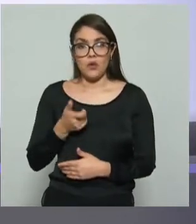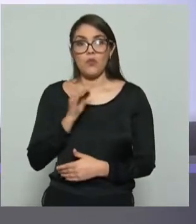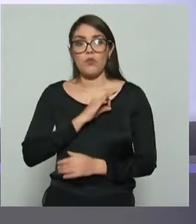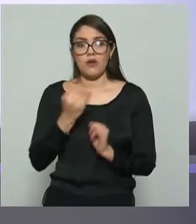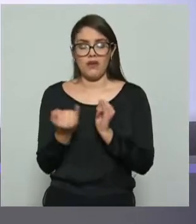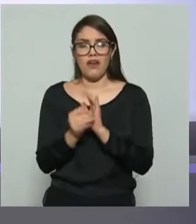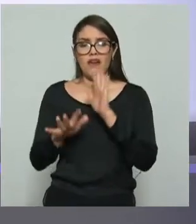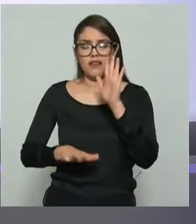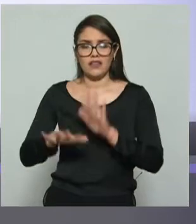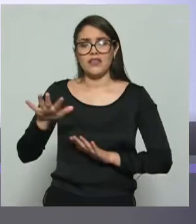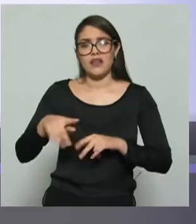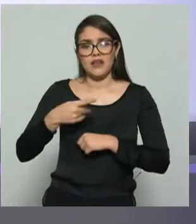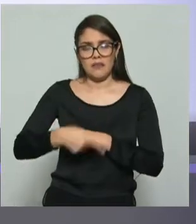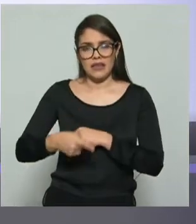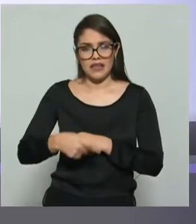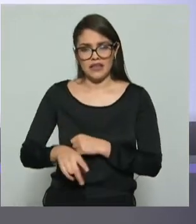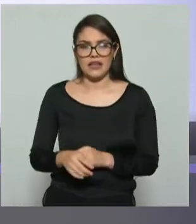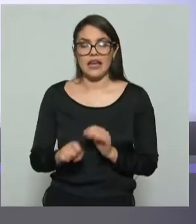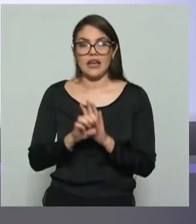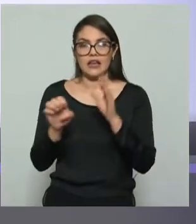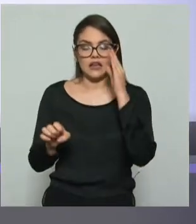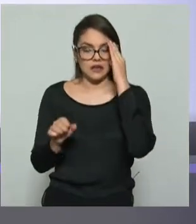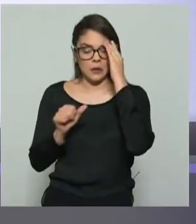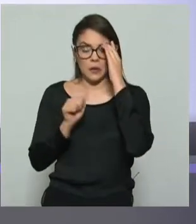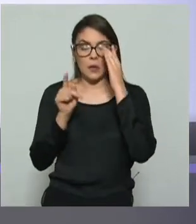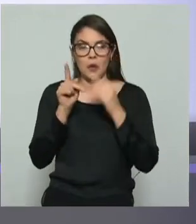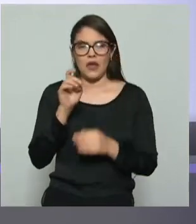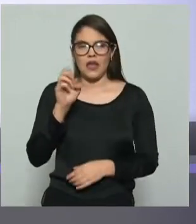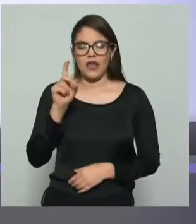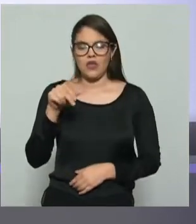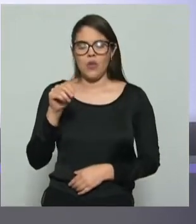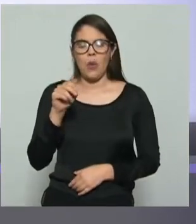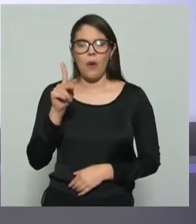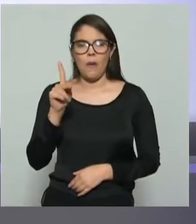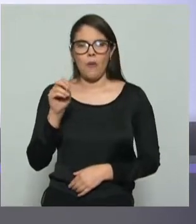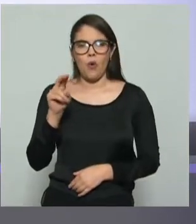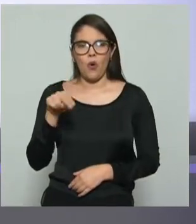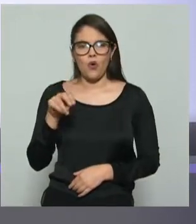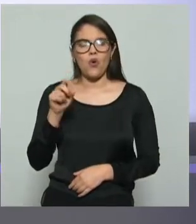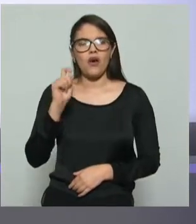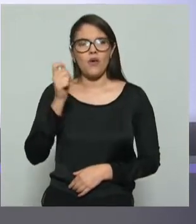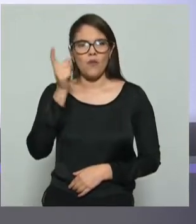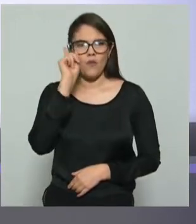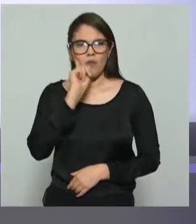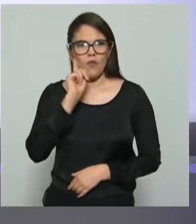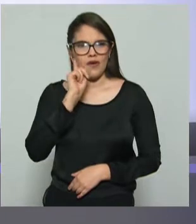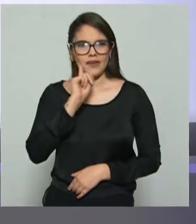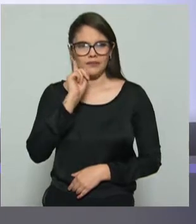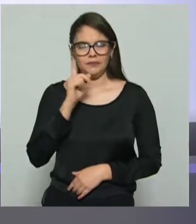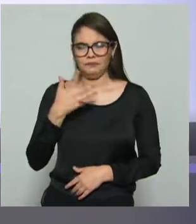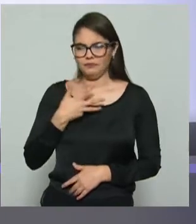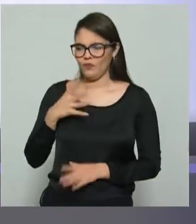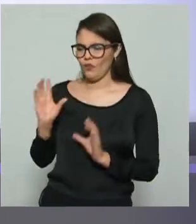riesgo. Encontramos, por ejemplo, etnoporno, en donde son las mujeres que son de comunidades indígenas